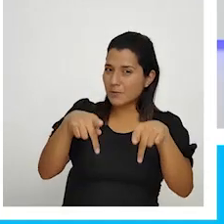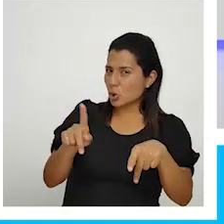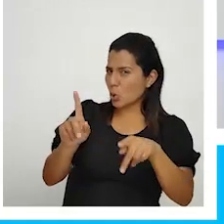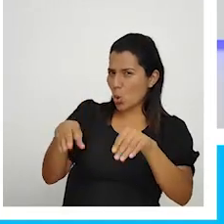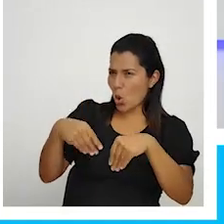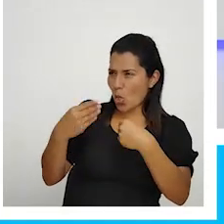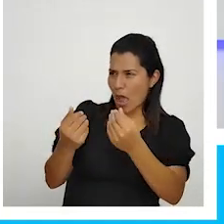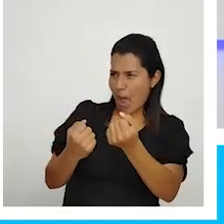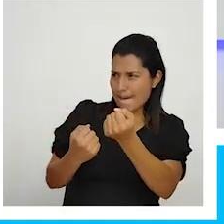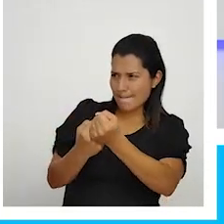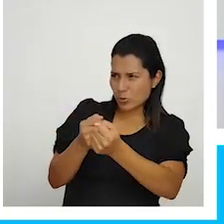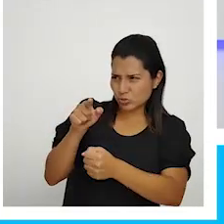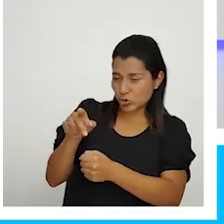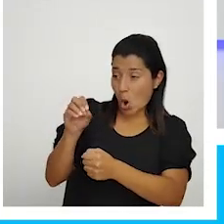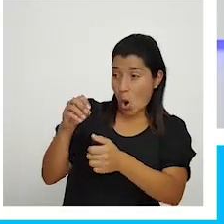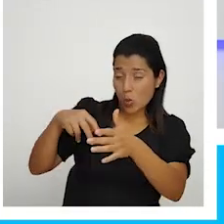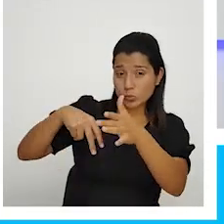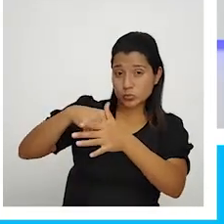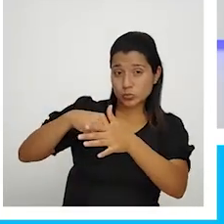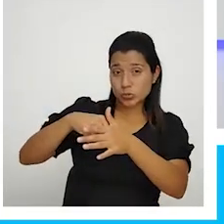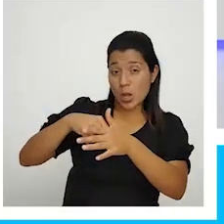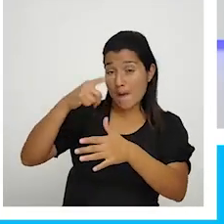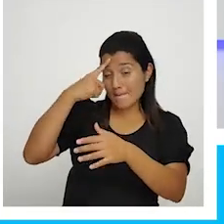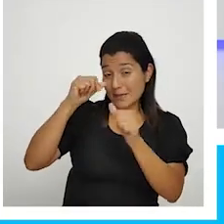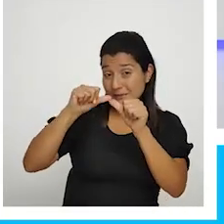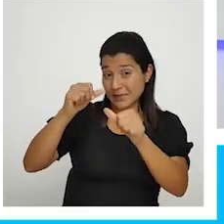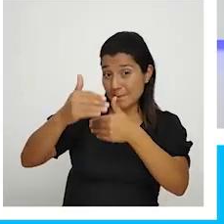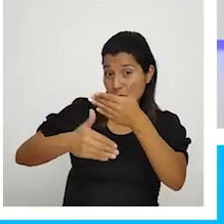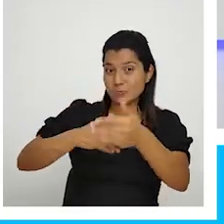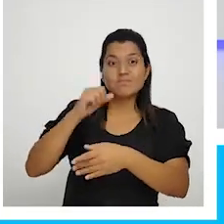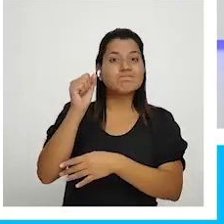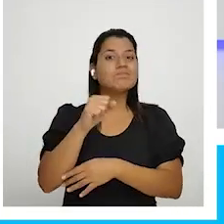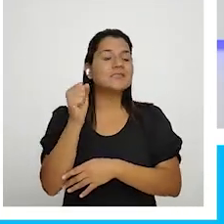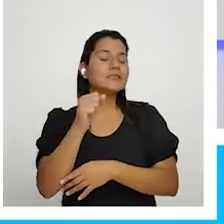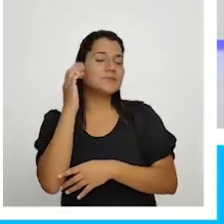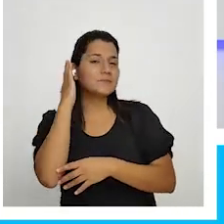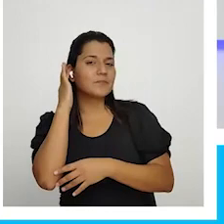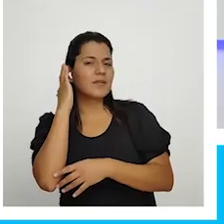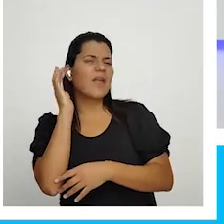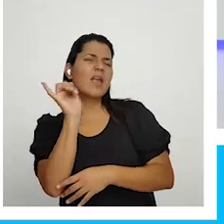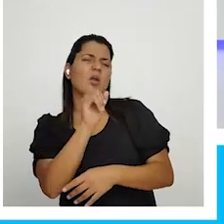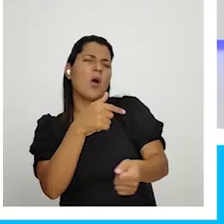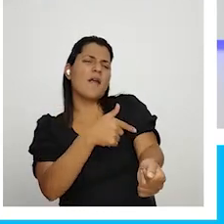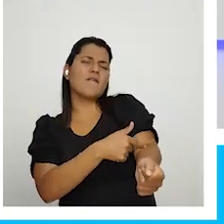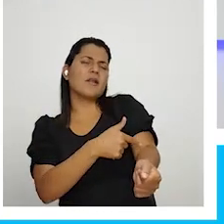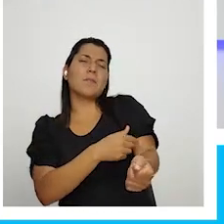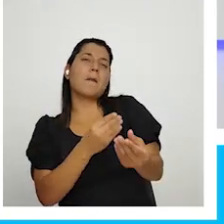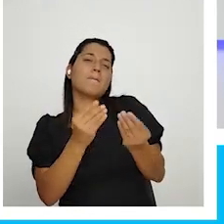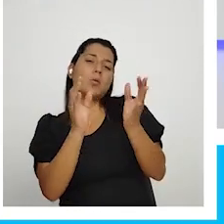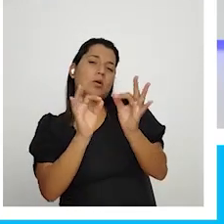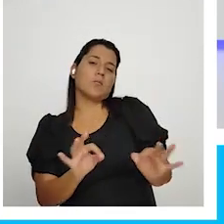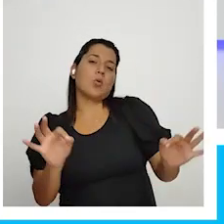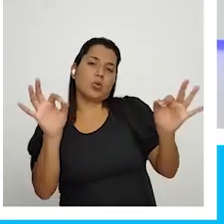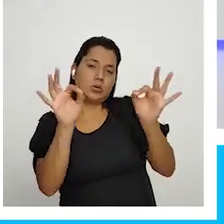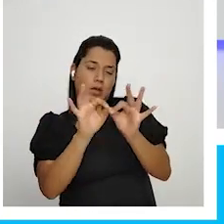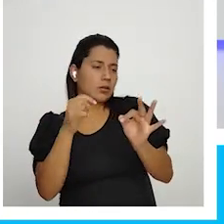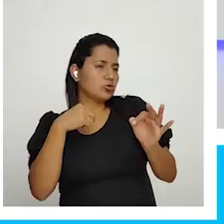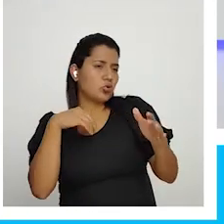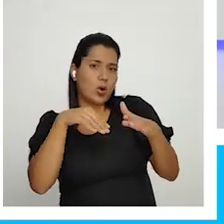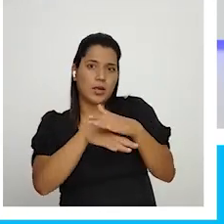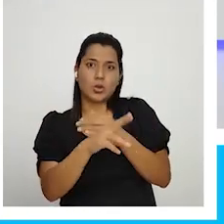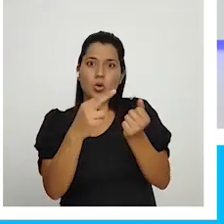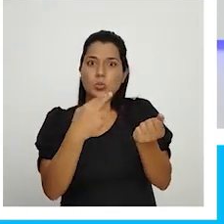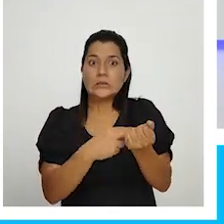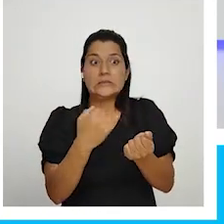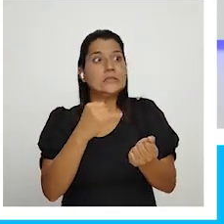o que incluso te han puesto algún obstáculo para seguir este camino. Sí, igual esa enfermería es súper importante, ¿verdad? Y yo entro a un hospital y si